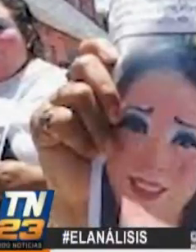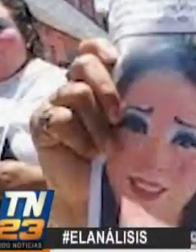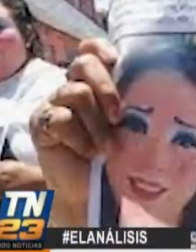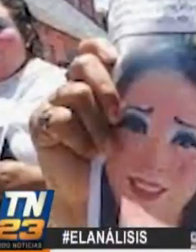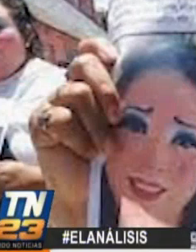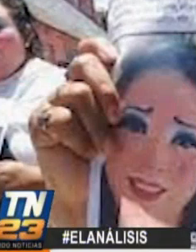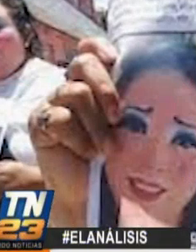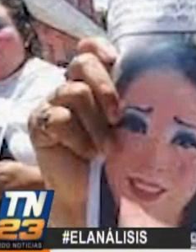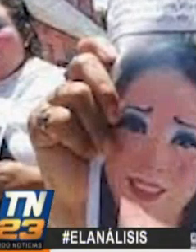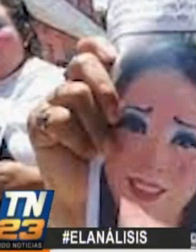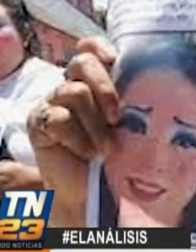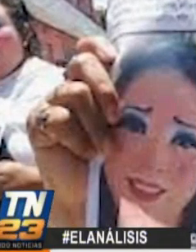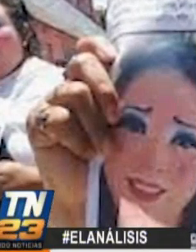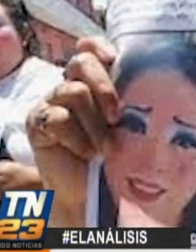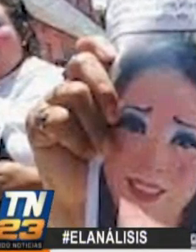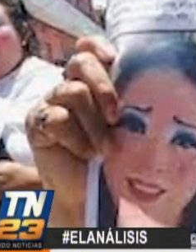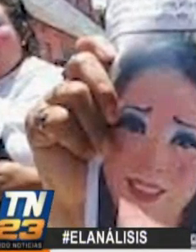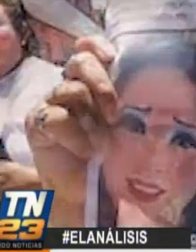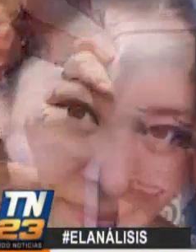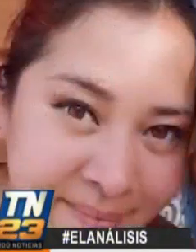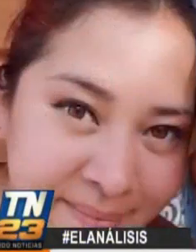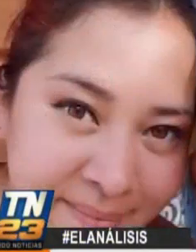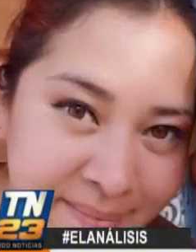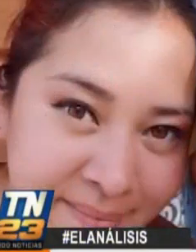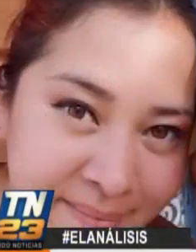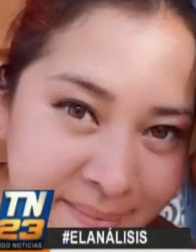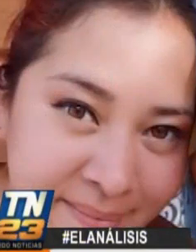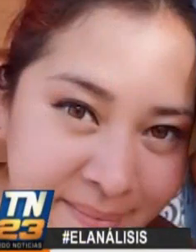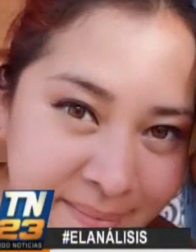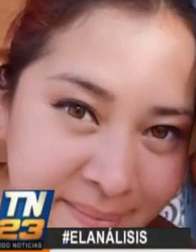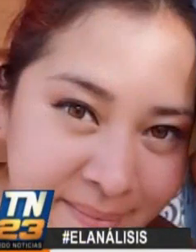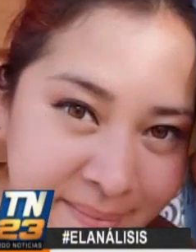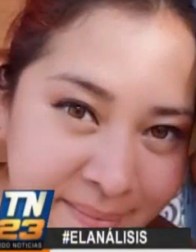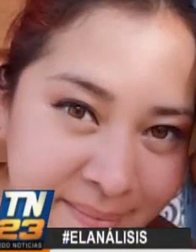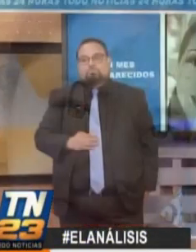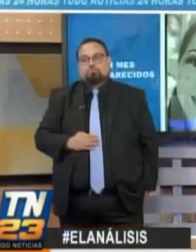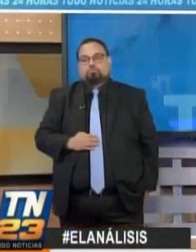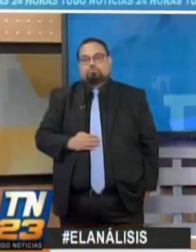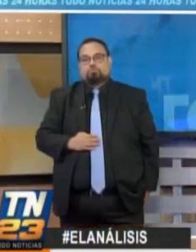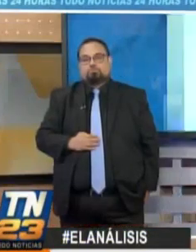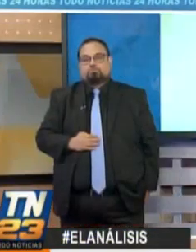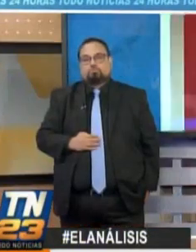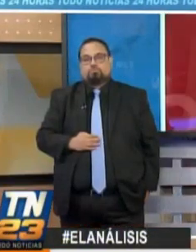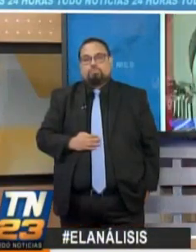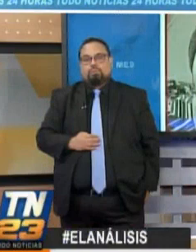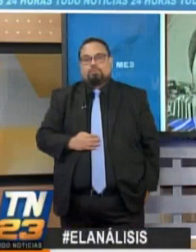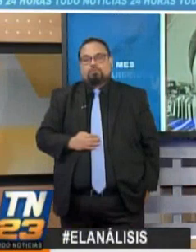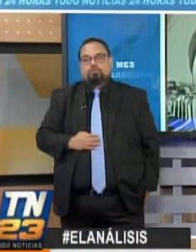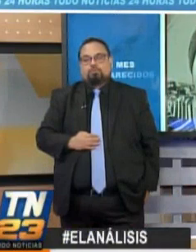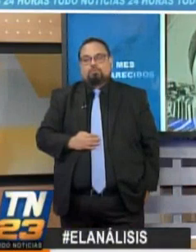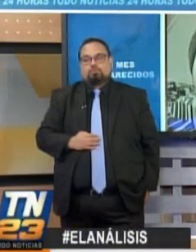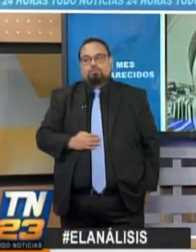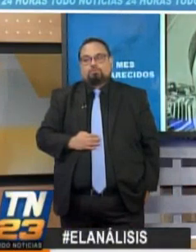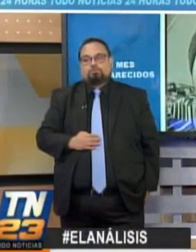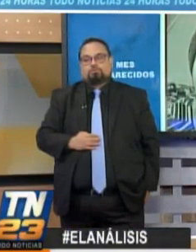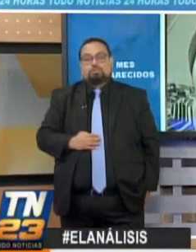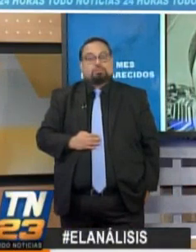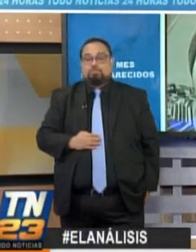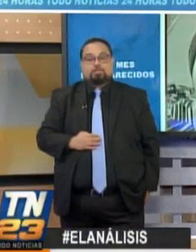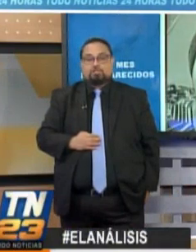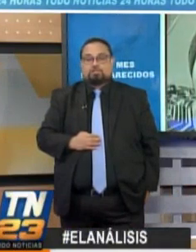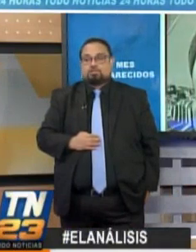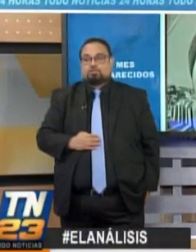años. En 10 años, André. Talamonti, quedé en pausa, literalmente en pausa mental, cuando dijiste 42 mil personas